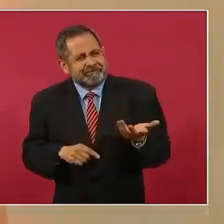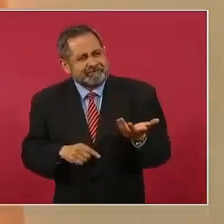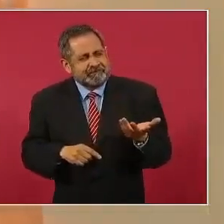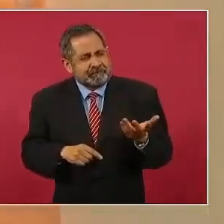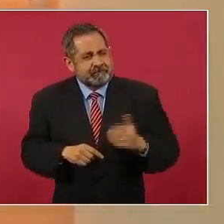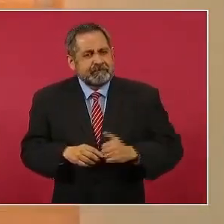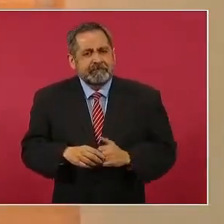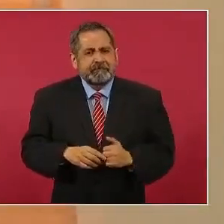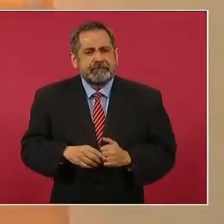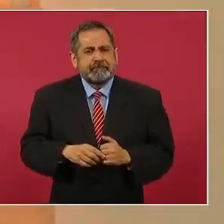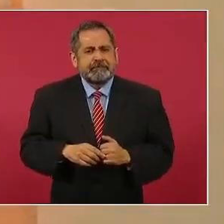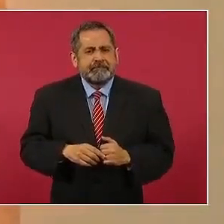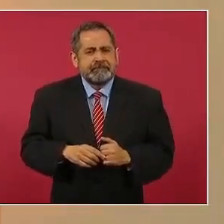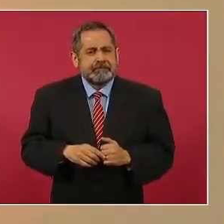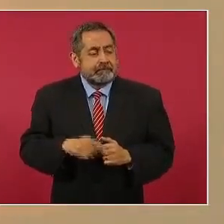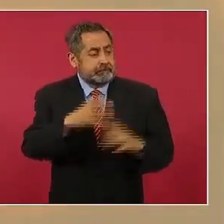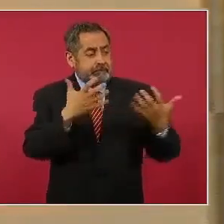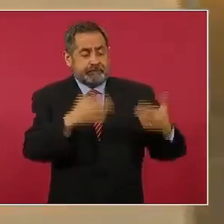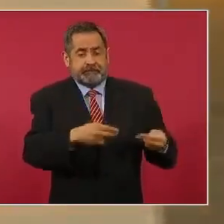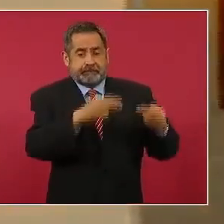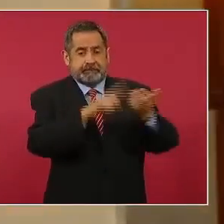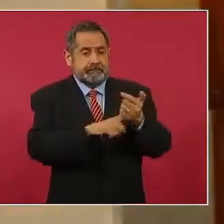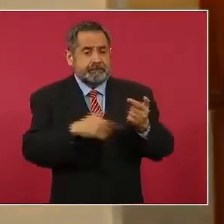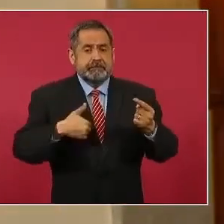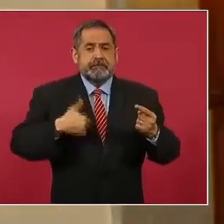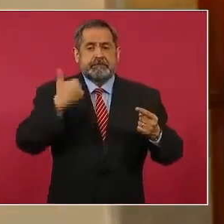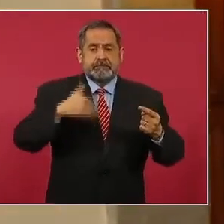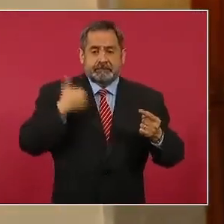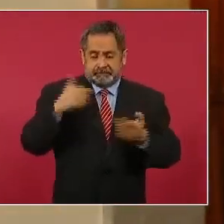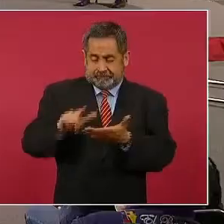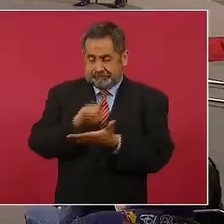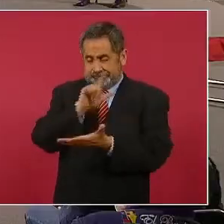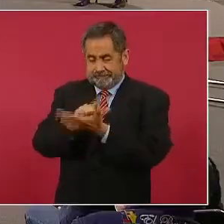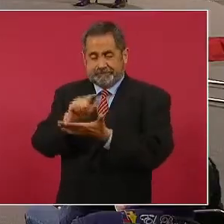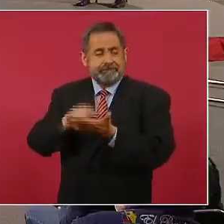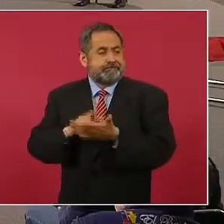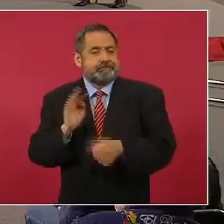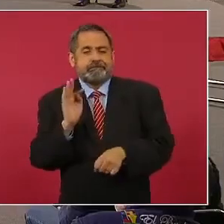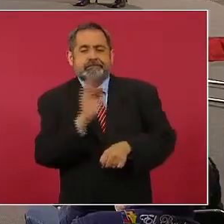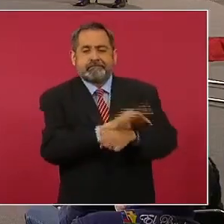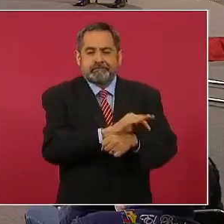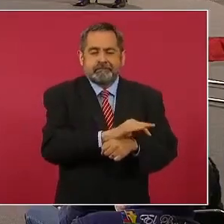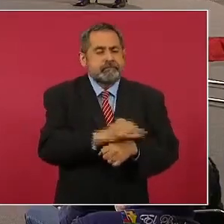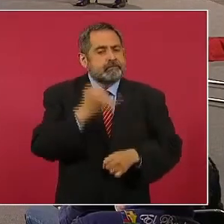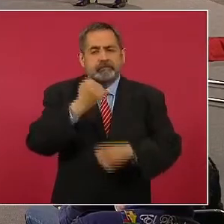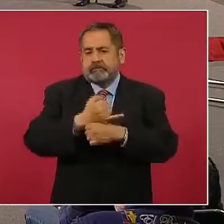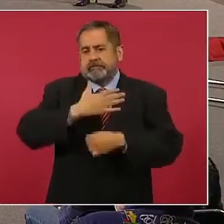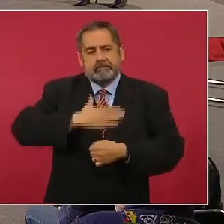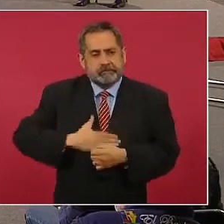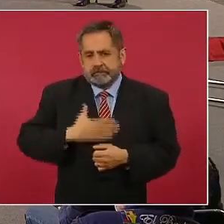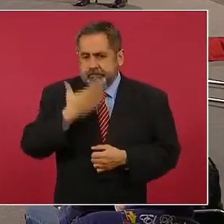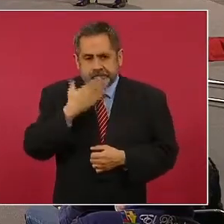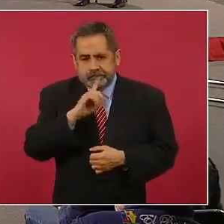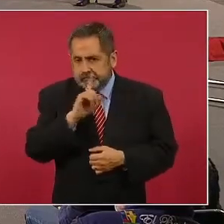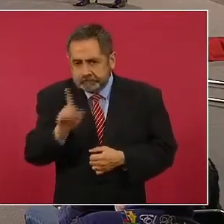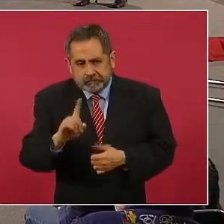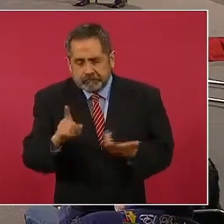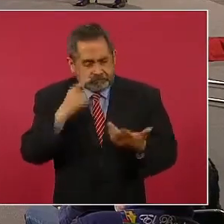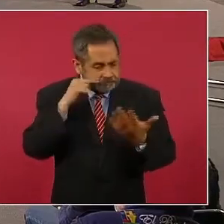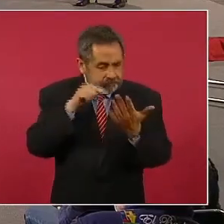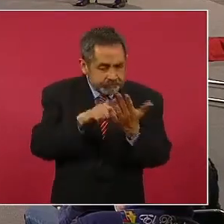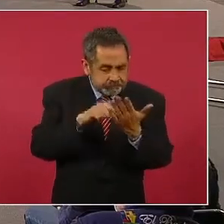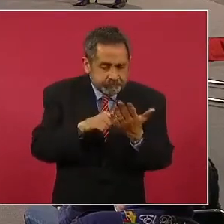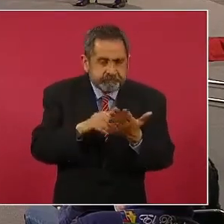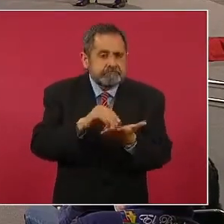estas empresas pues son beneficiarias de un sistema inequitativo de tarifas, que ahorita vamos a ver por qué es inequitativo, que